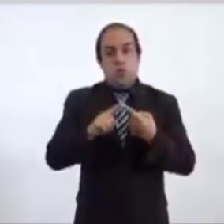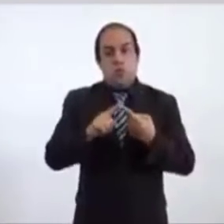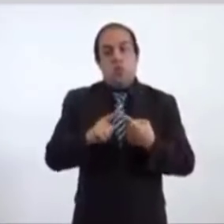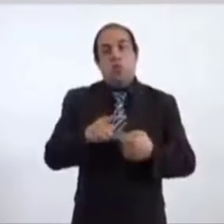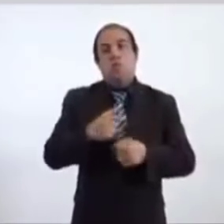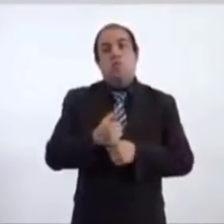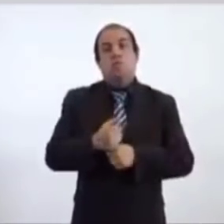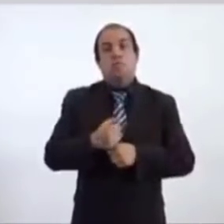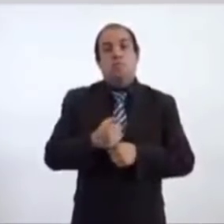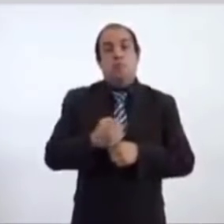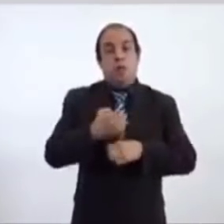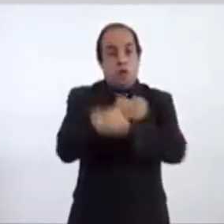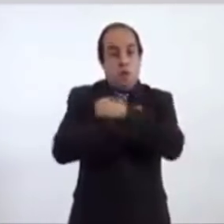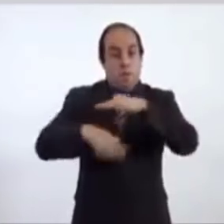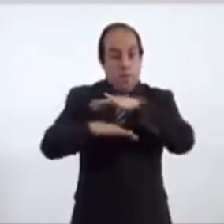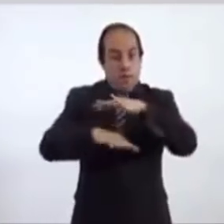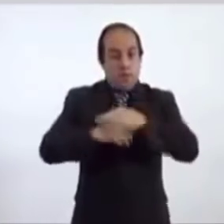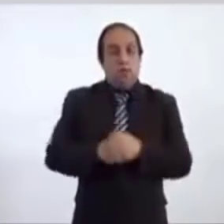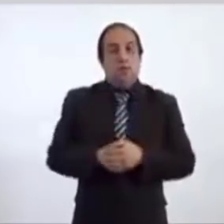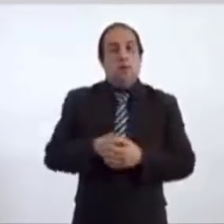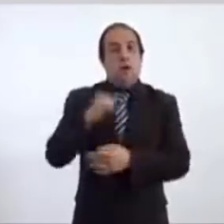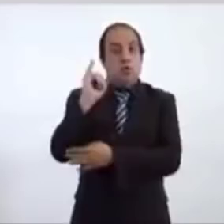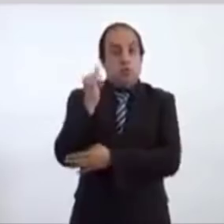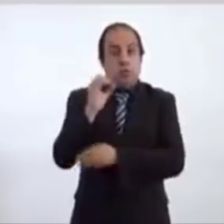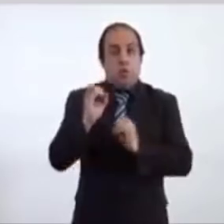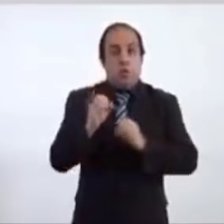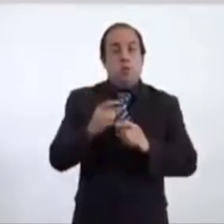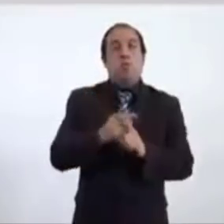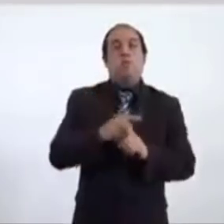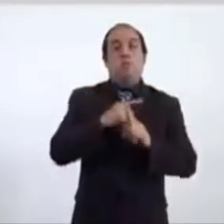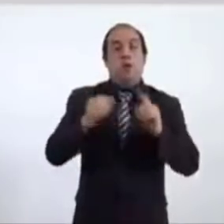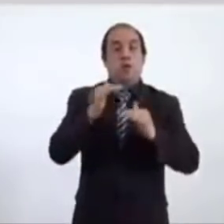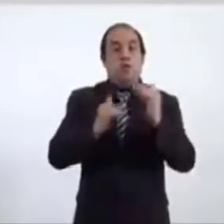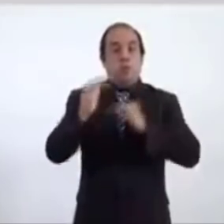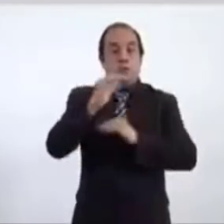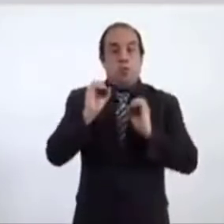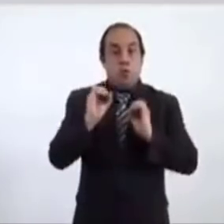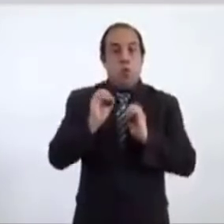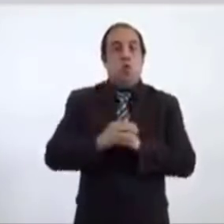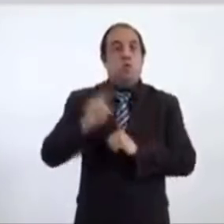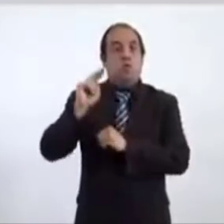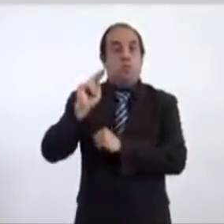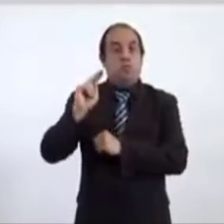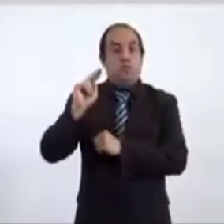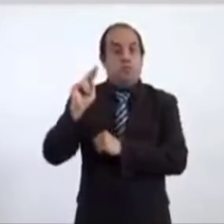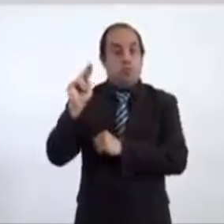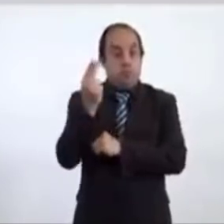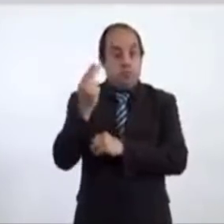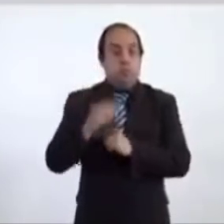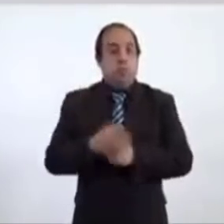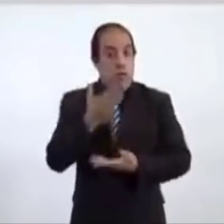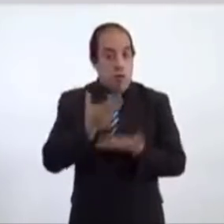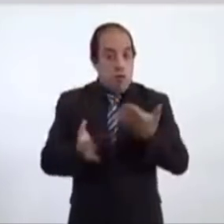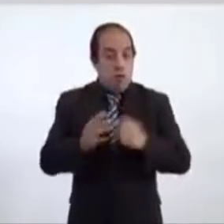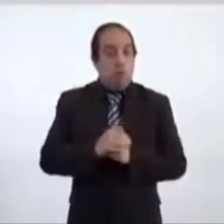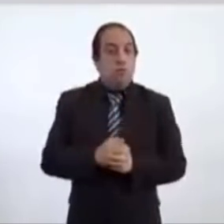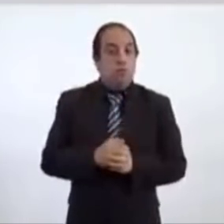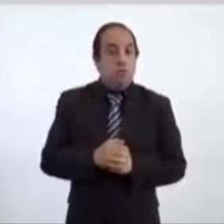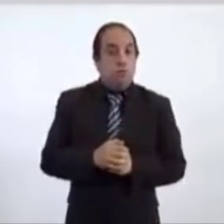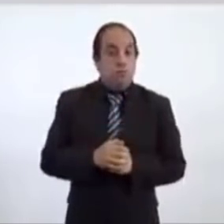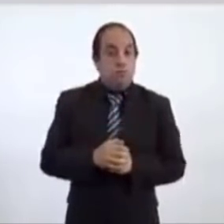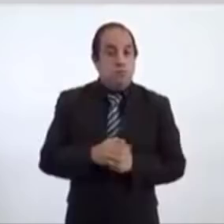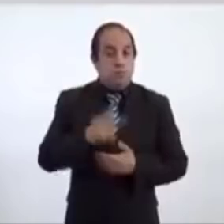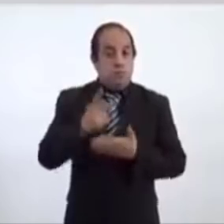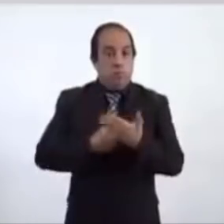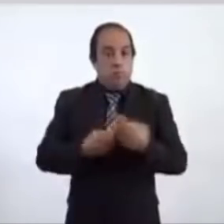o media superior o superior. Y hasta ahora el Programa Nacional de Vacunación indicó